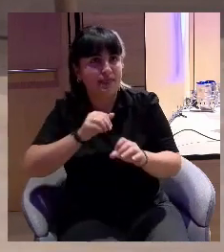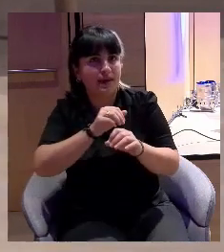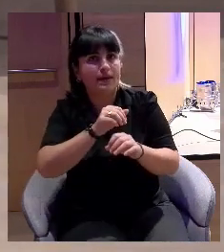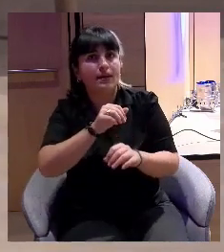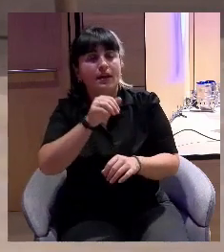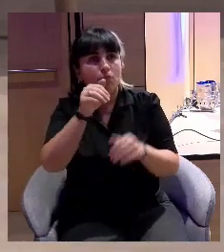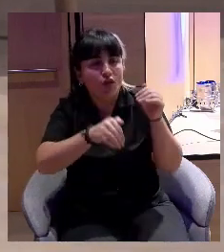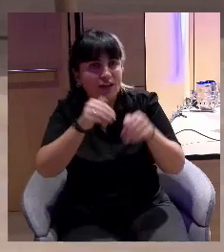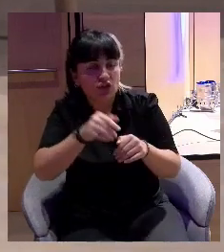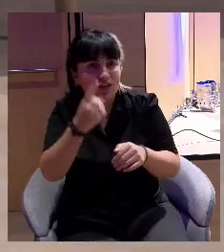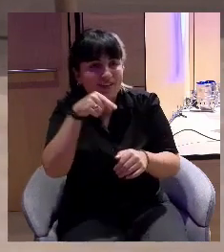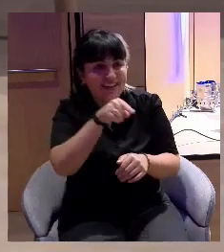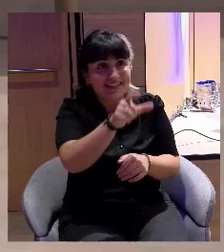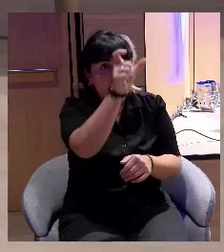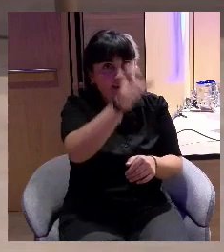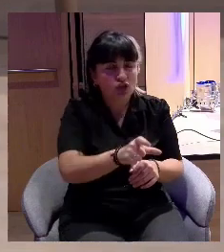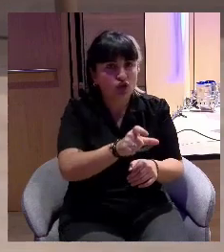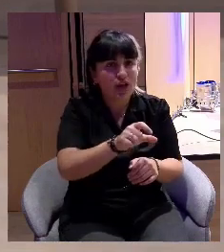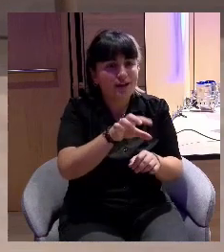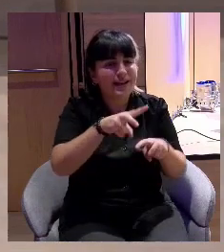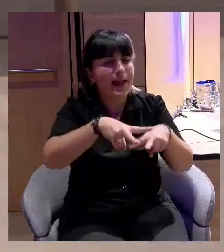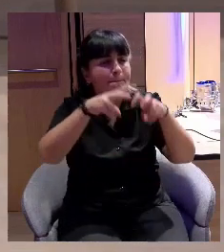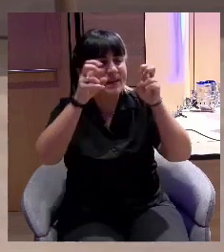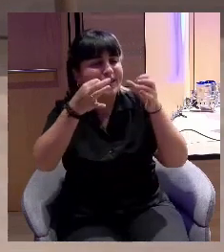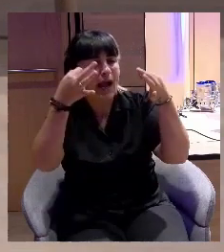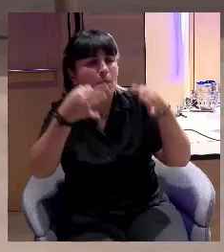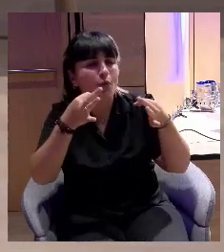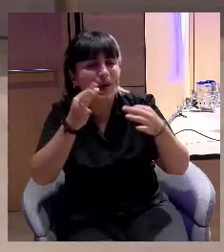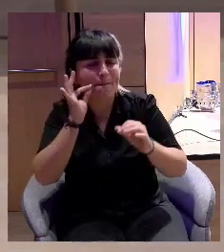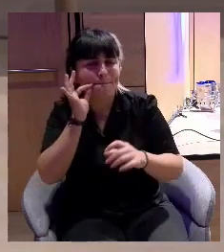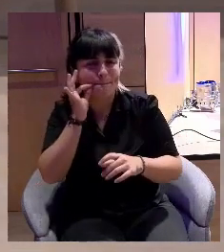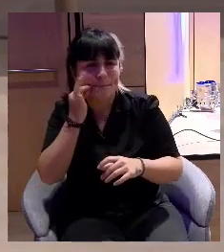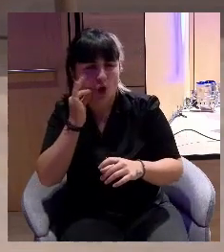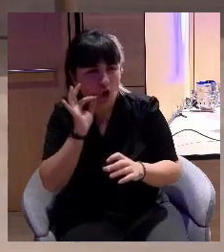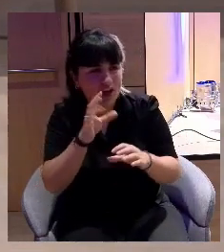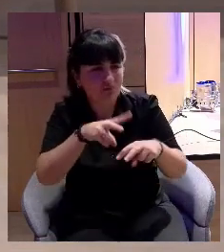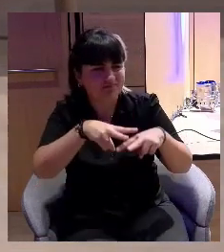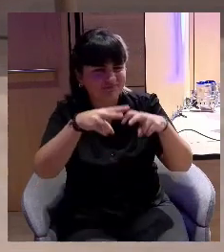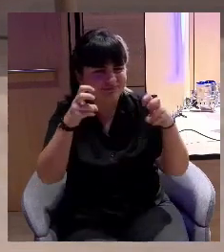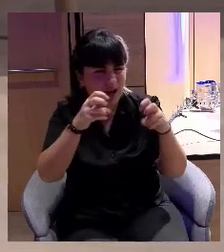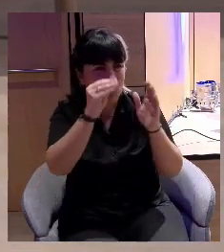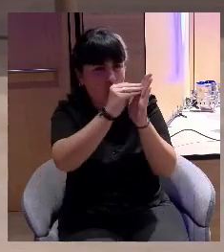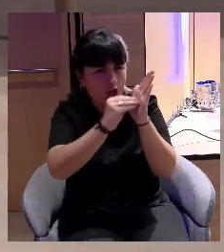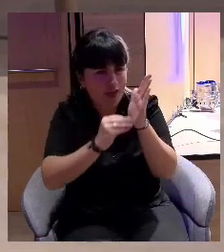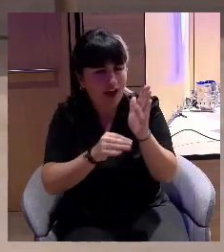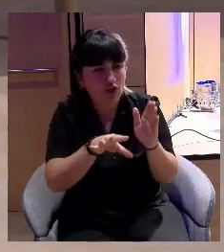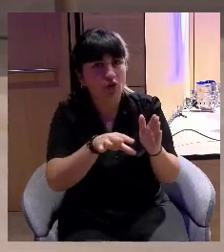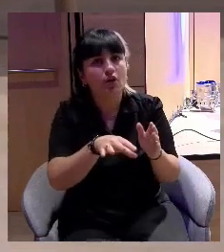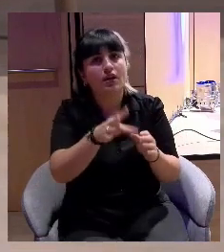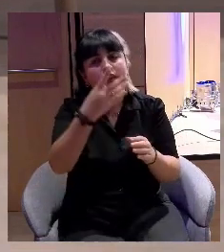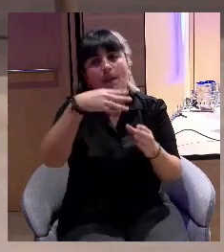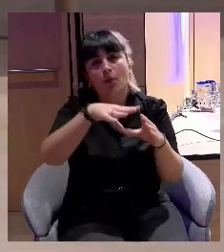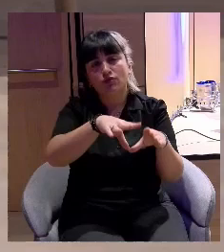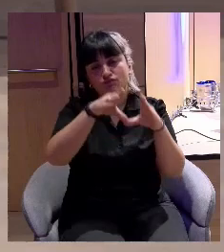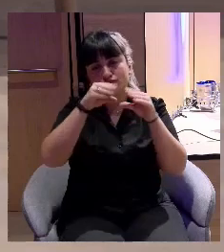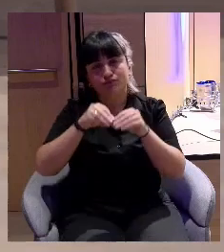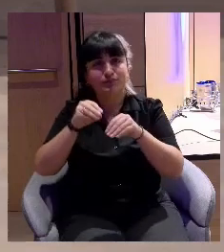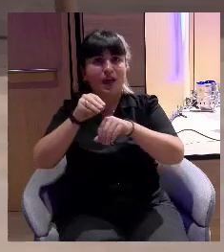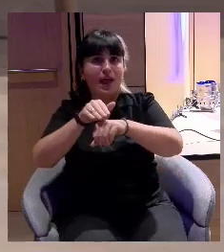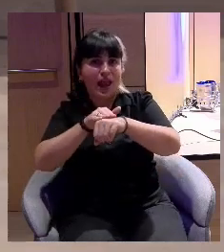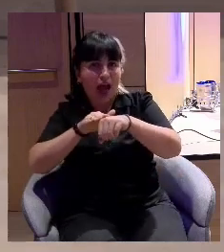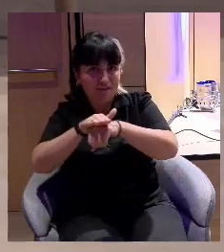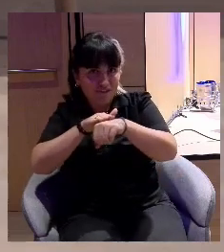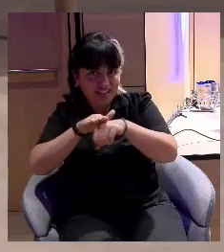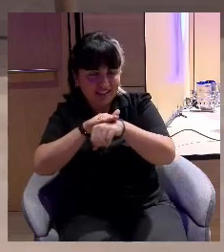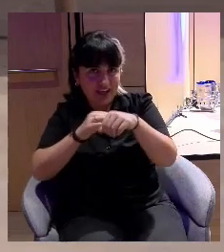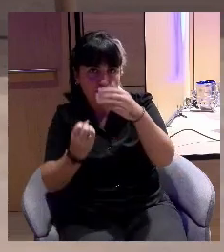quiero todo, para que no tengamos ningún problema en temas legales. Pero sí me sueño con una aplicación que le permita al ciudadano consultar de